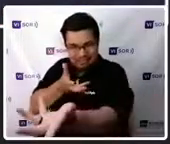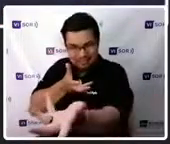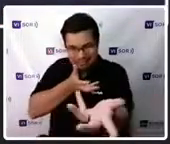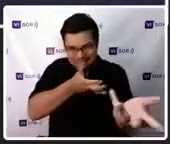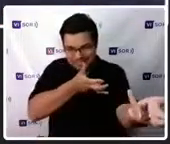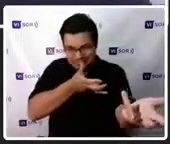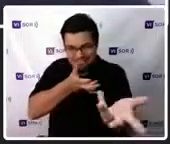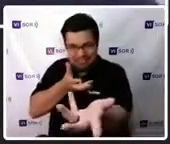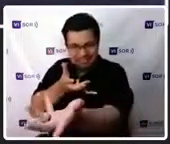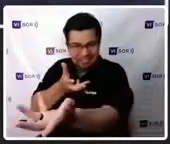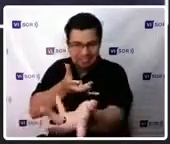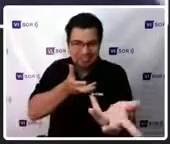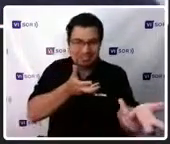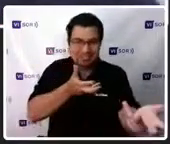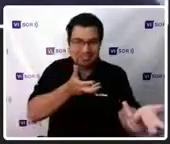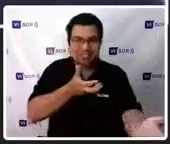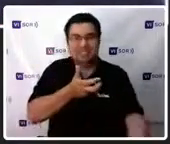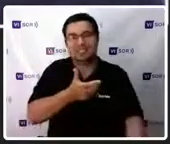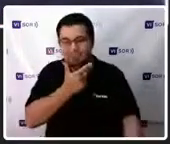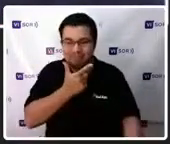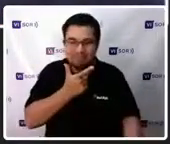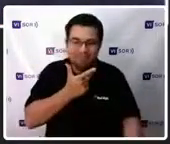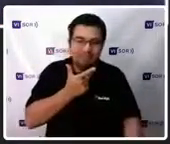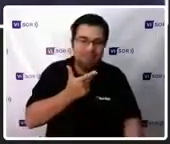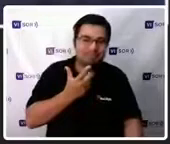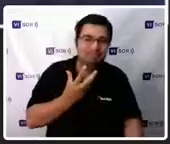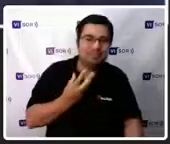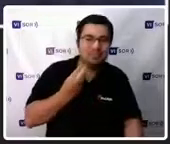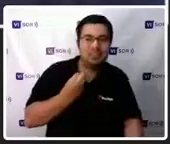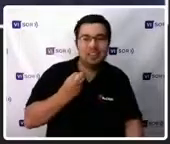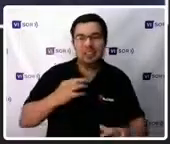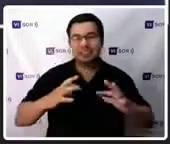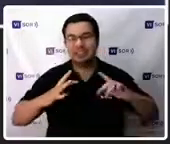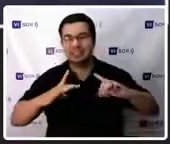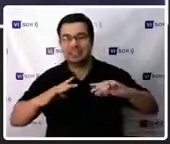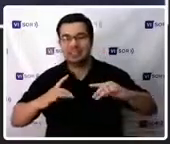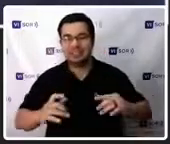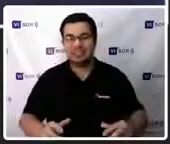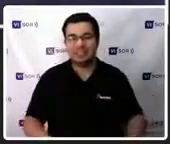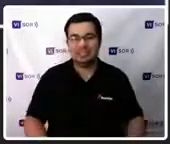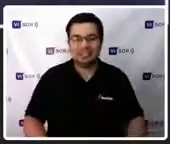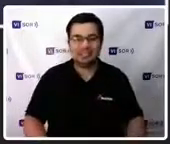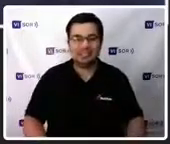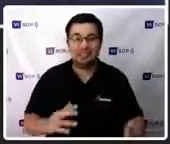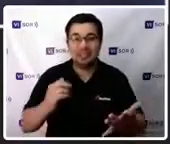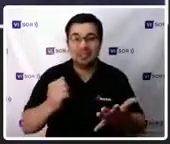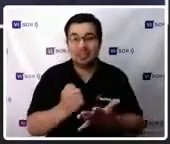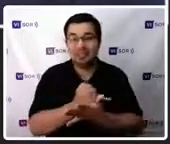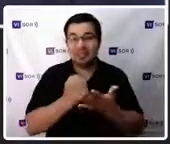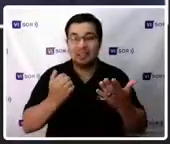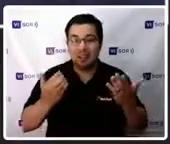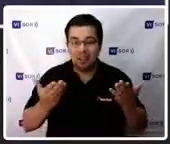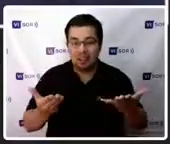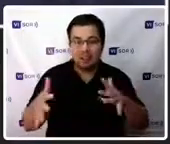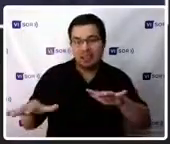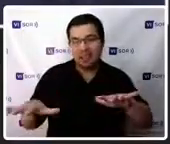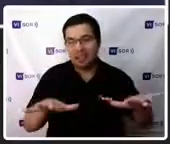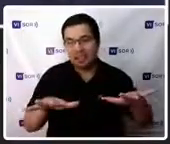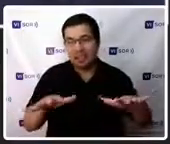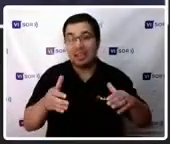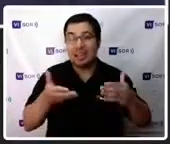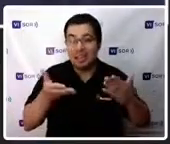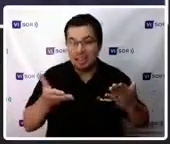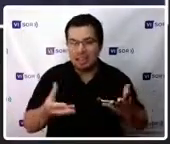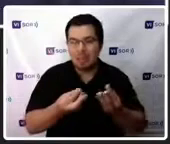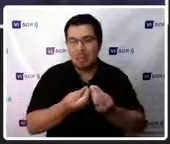Y dije, oh, es espectacular. Entonces, pucha, con esa actividad, ya sí, fuimos a un montón de